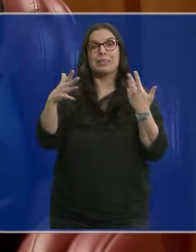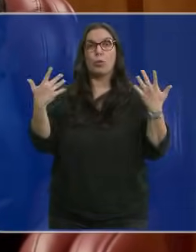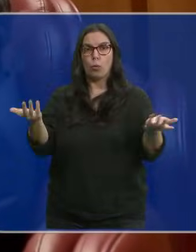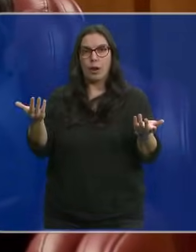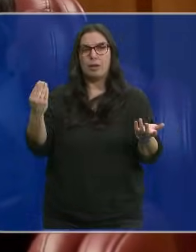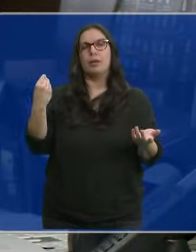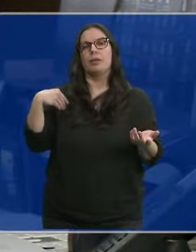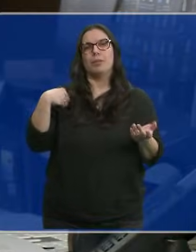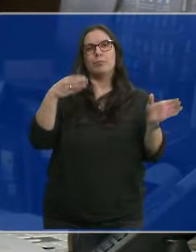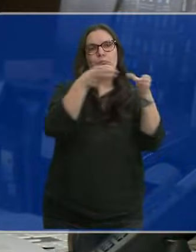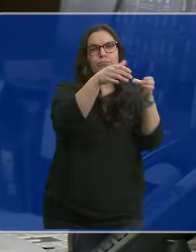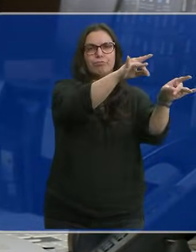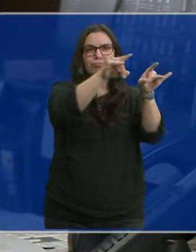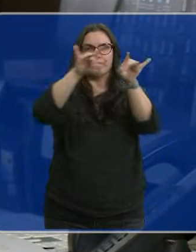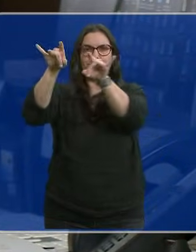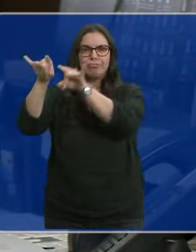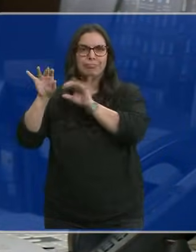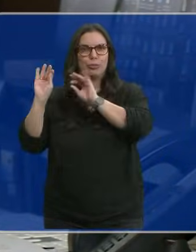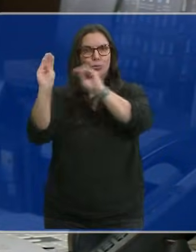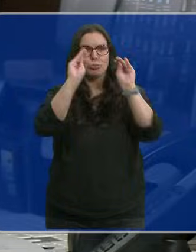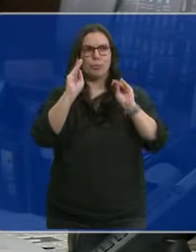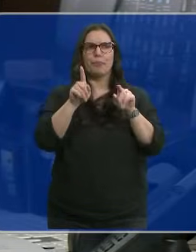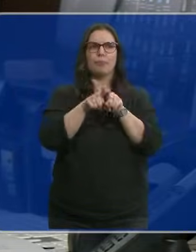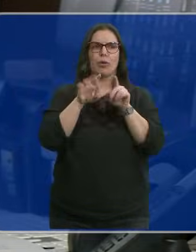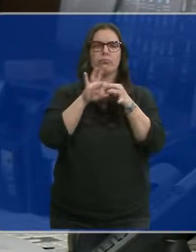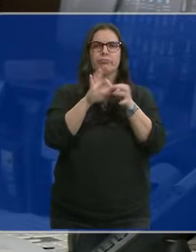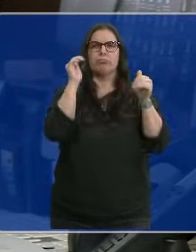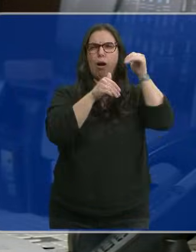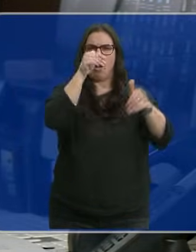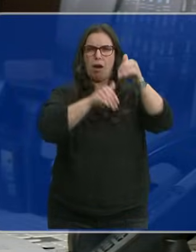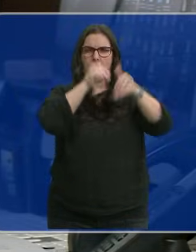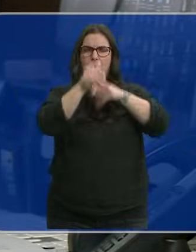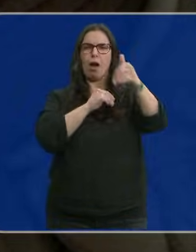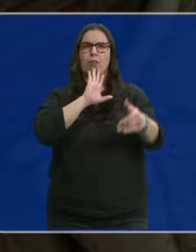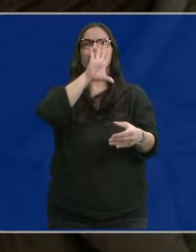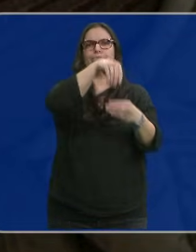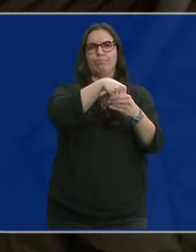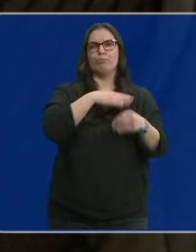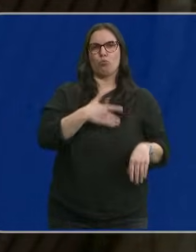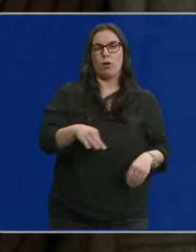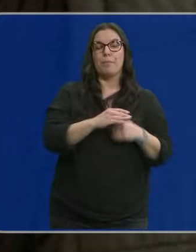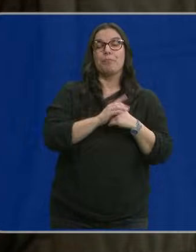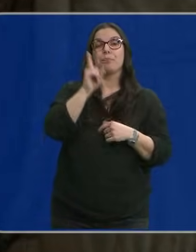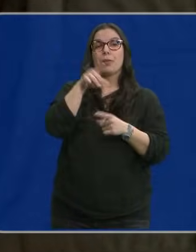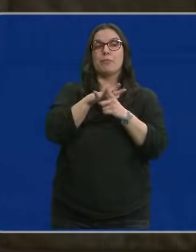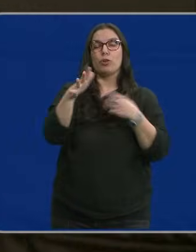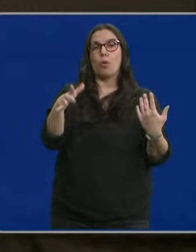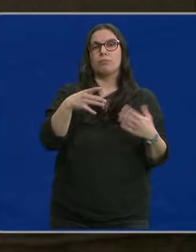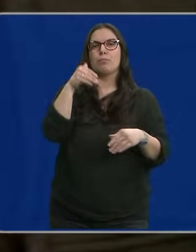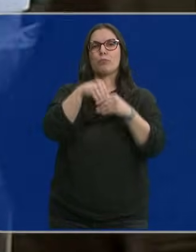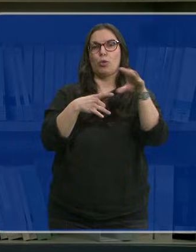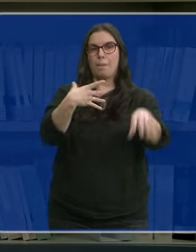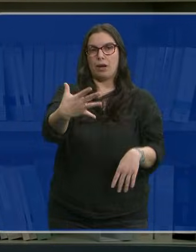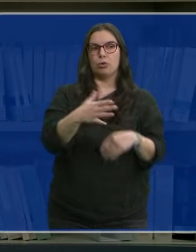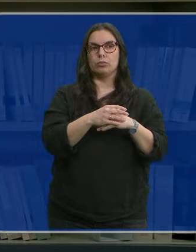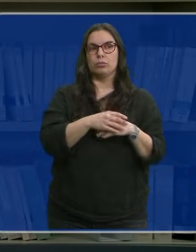las localistas. Es un movimiento muy arraigado y consigue que se concentren todos los votos. Otro factor que influye es el voto en blanco.